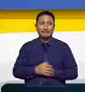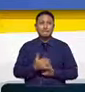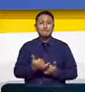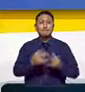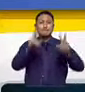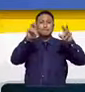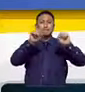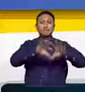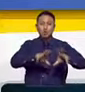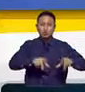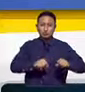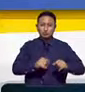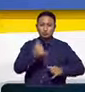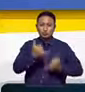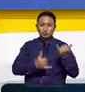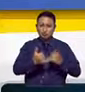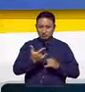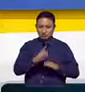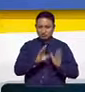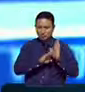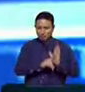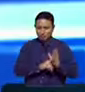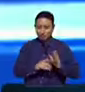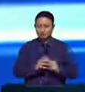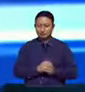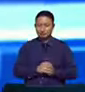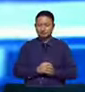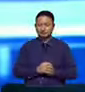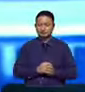salido en las últimas semanas, meses.